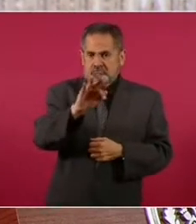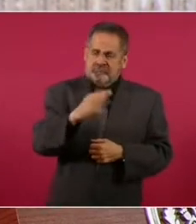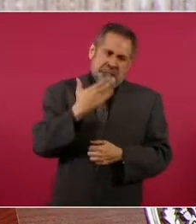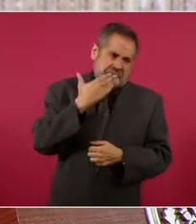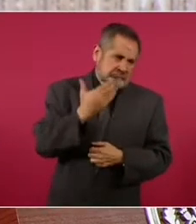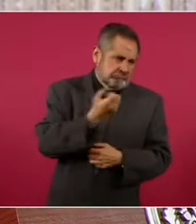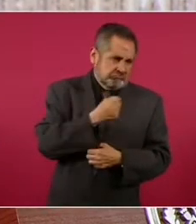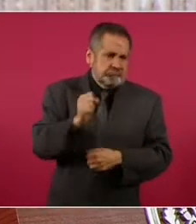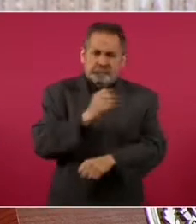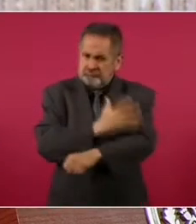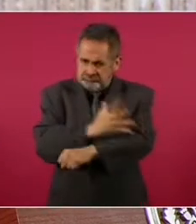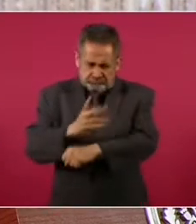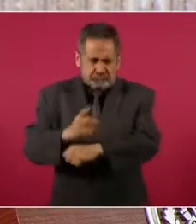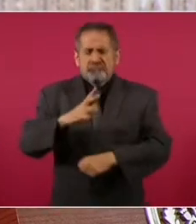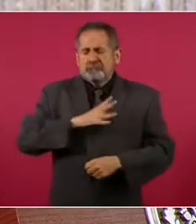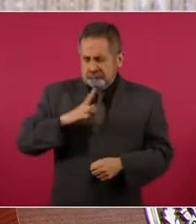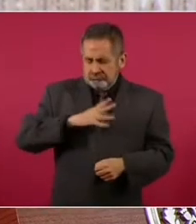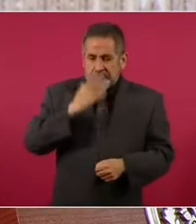el Poder Judicial,